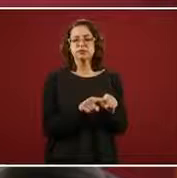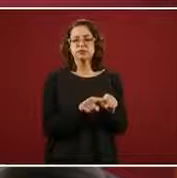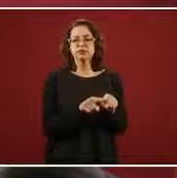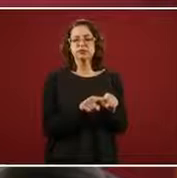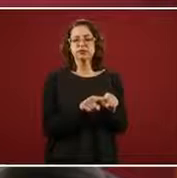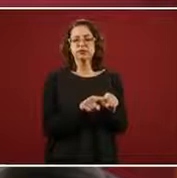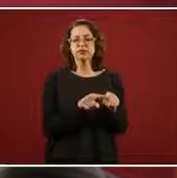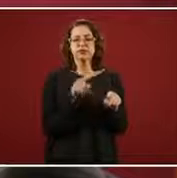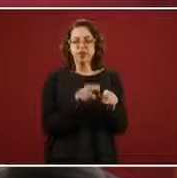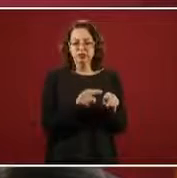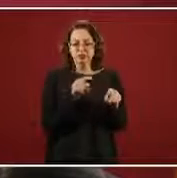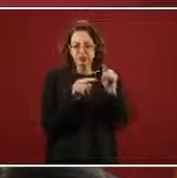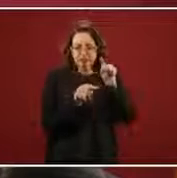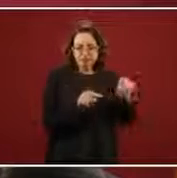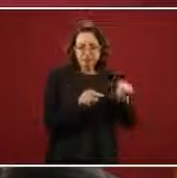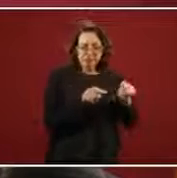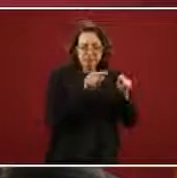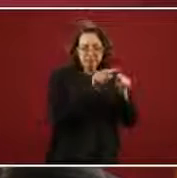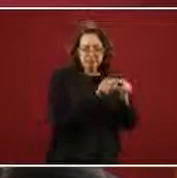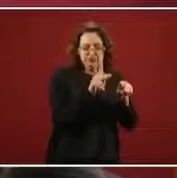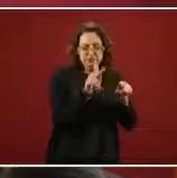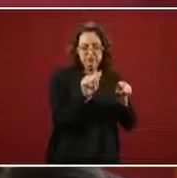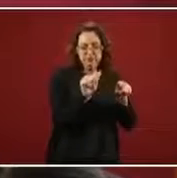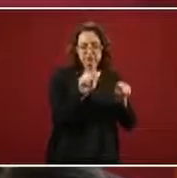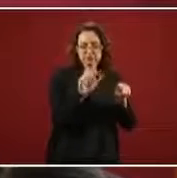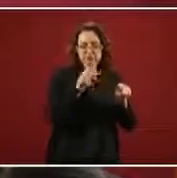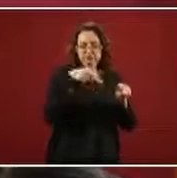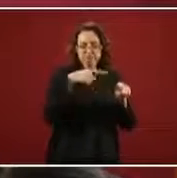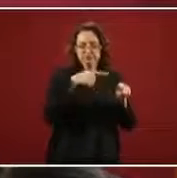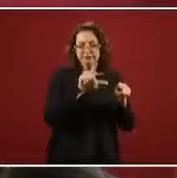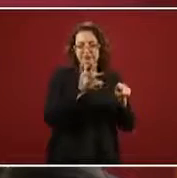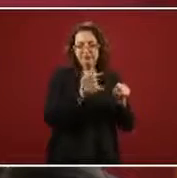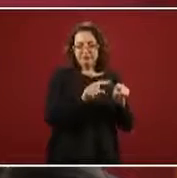No, Palenque. Este es Nosique.